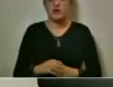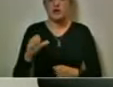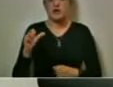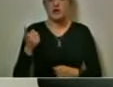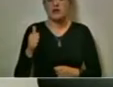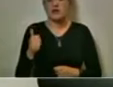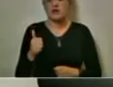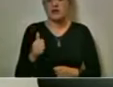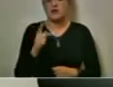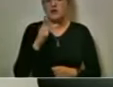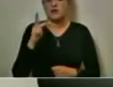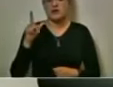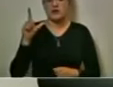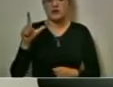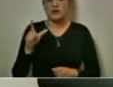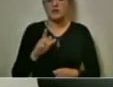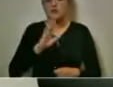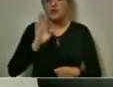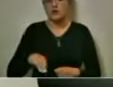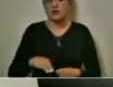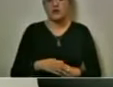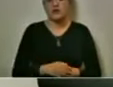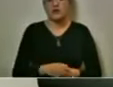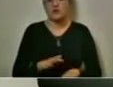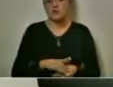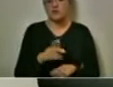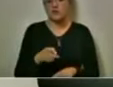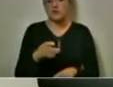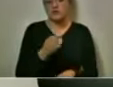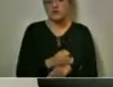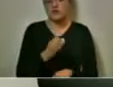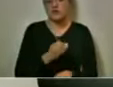11 PPLs fallecidos por